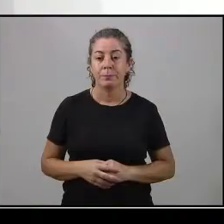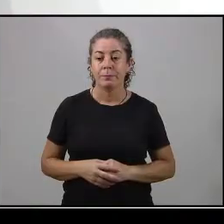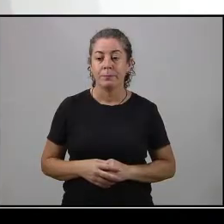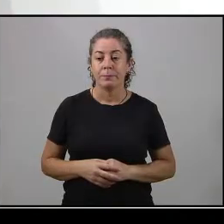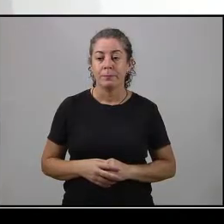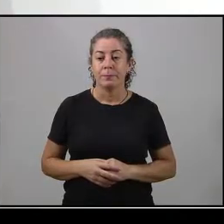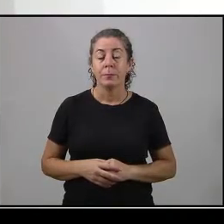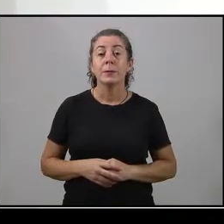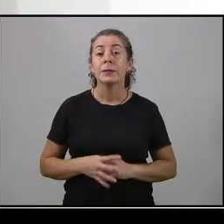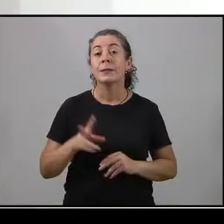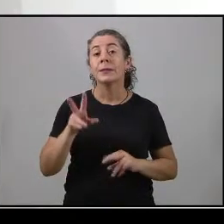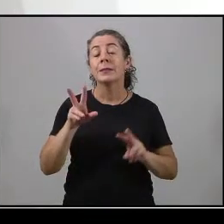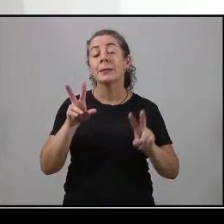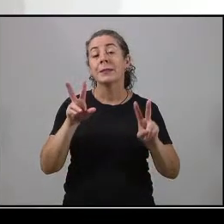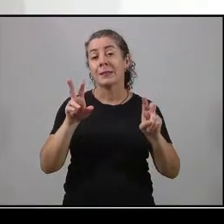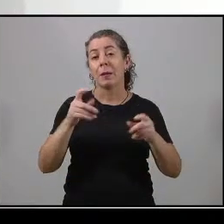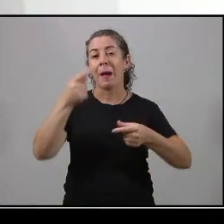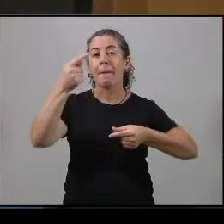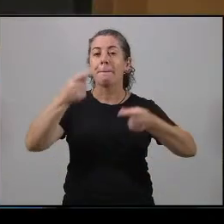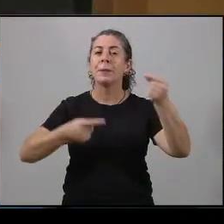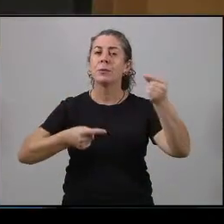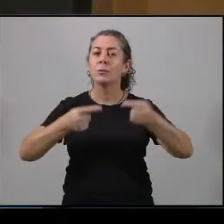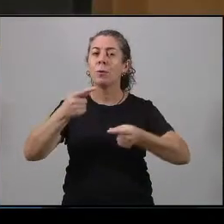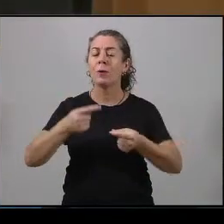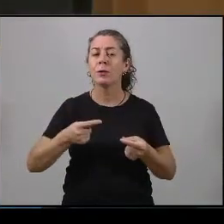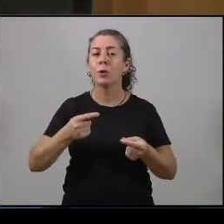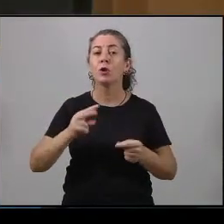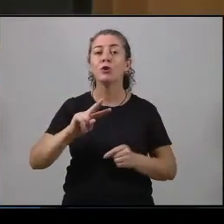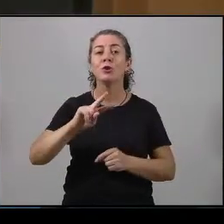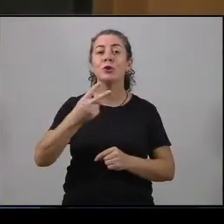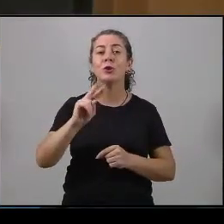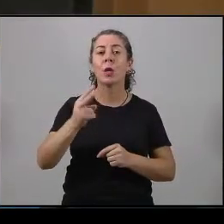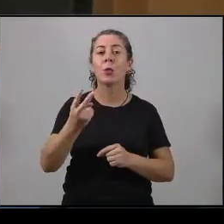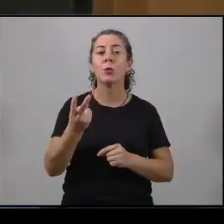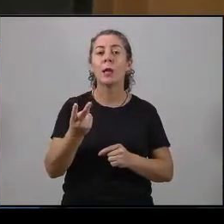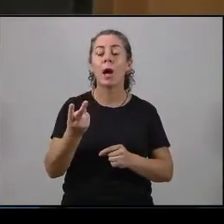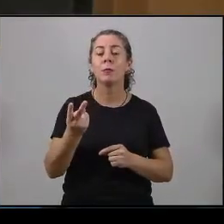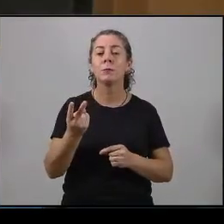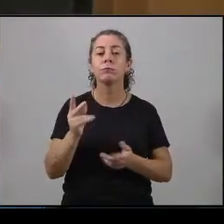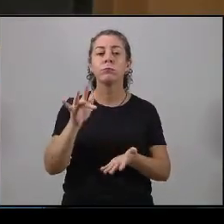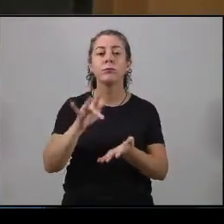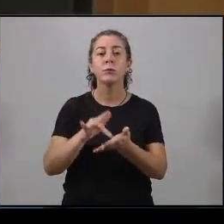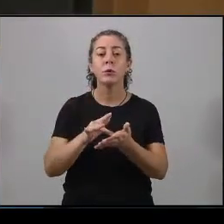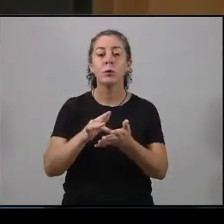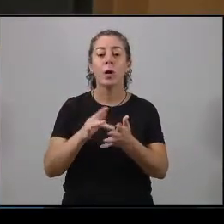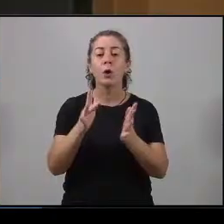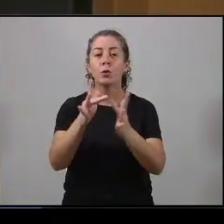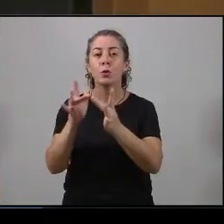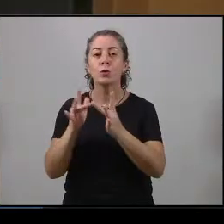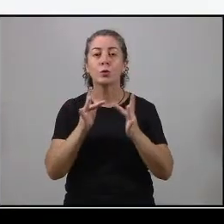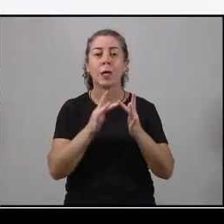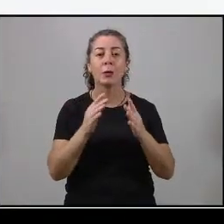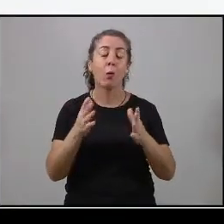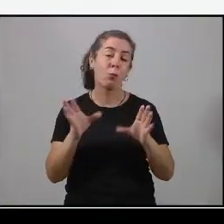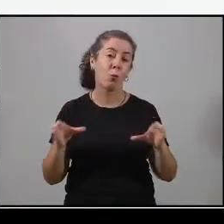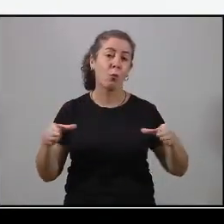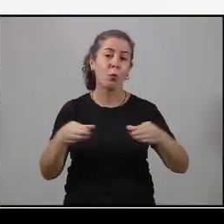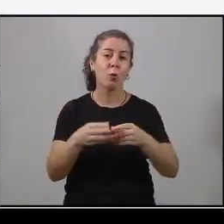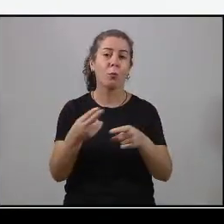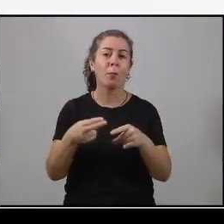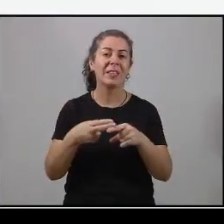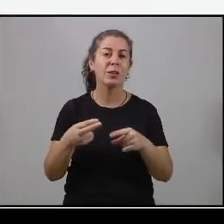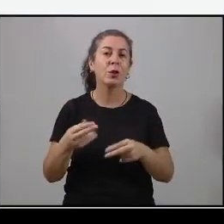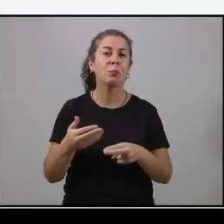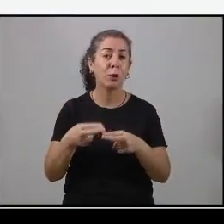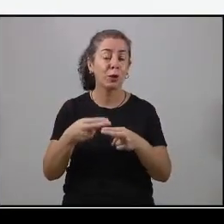Sobre presupuestos, ¿cuándo Sí. va a tener lugar la segunda ronda de contactos con los diferentes grupos? Bien, pues como